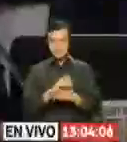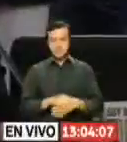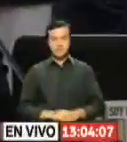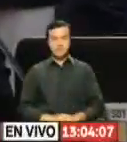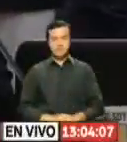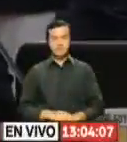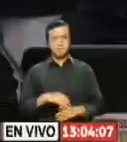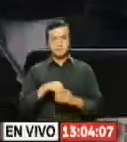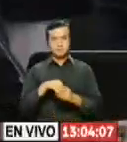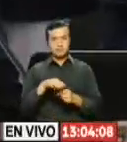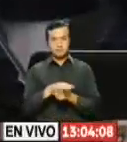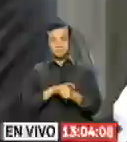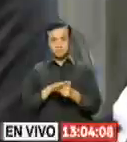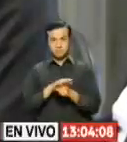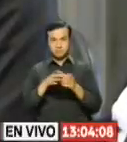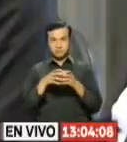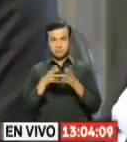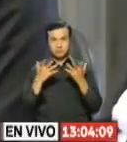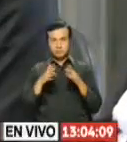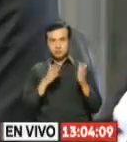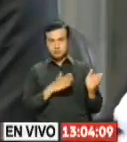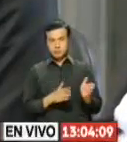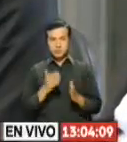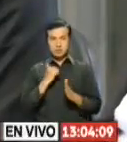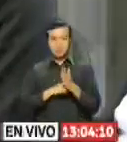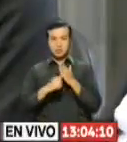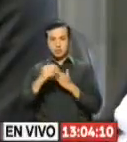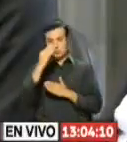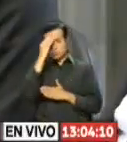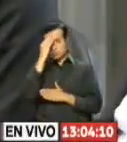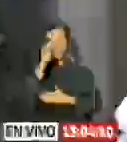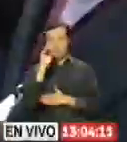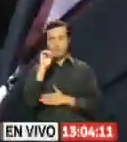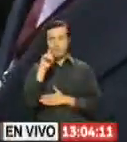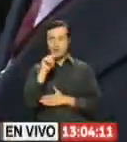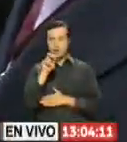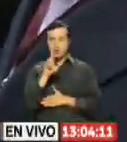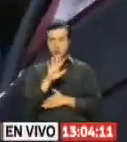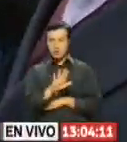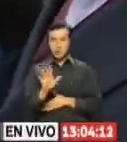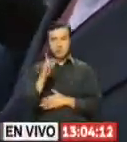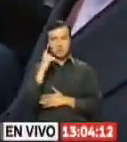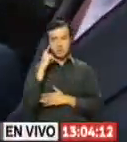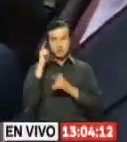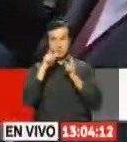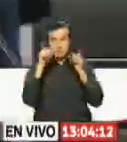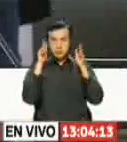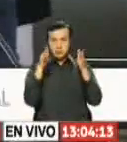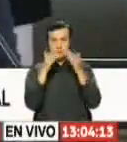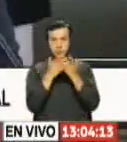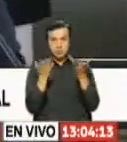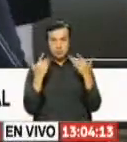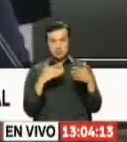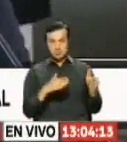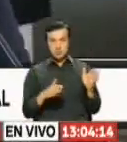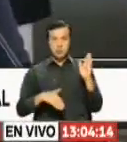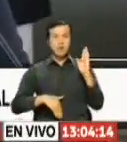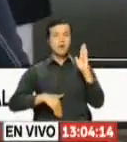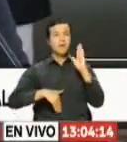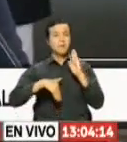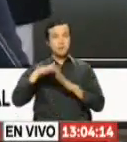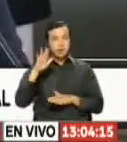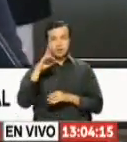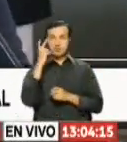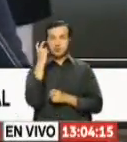la sala especializada en temas laborales de la Asamblea también acudió el ministro de Educación, Fander Falconi, quien escuchó las inquietudes de los docentes. Somos más